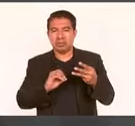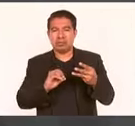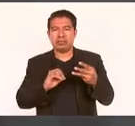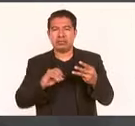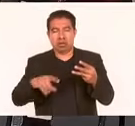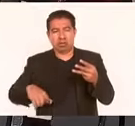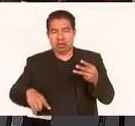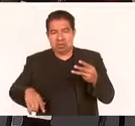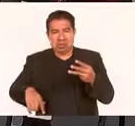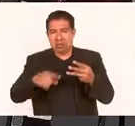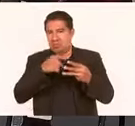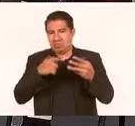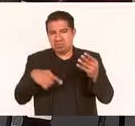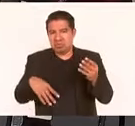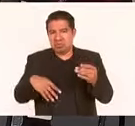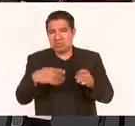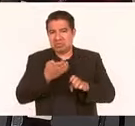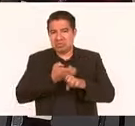la mayoría de los